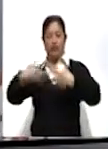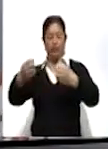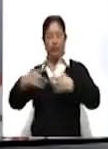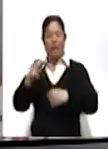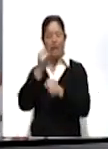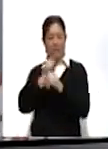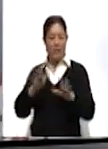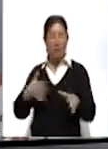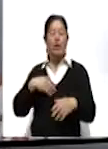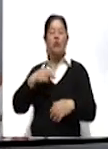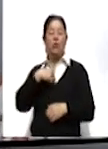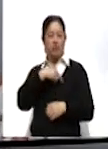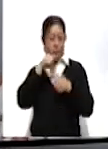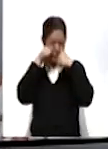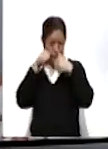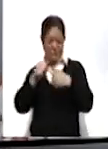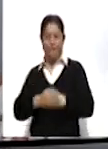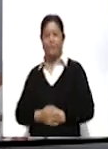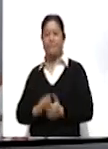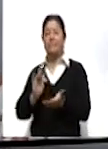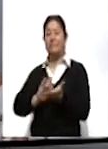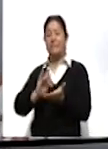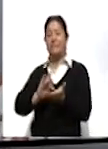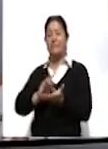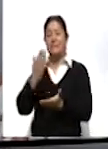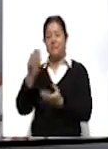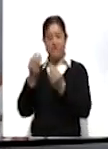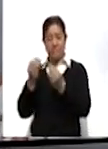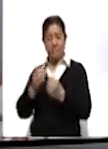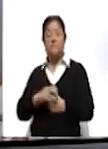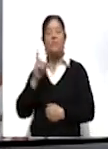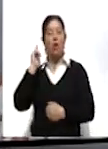muy pendientes. Muchas gracias. Sí, ojalá